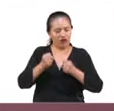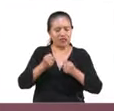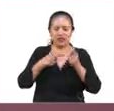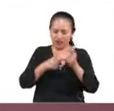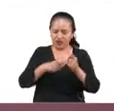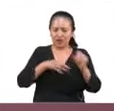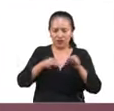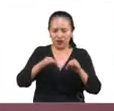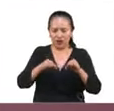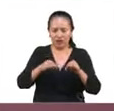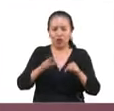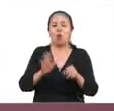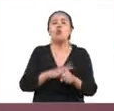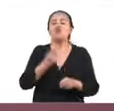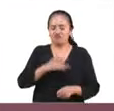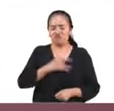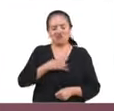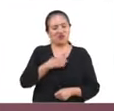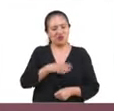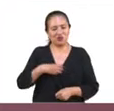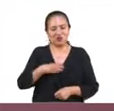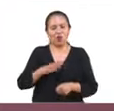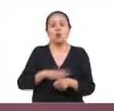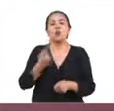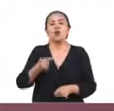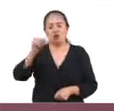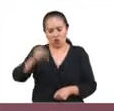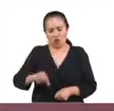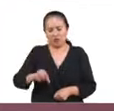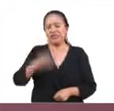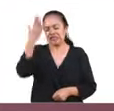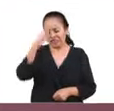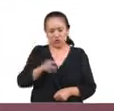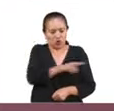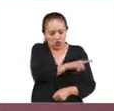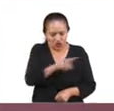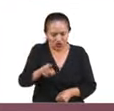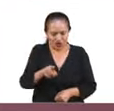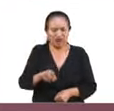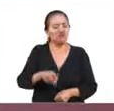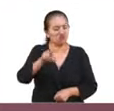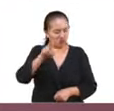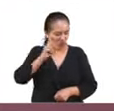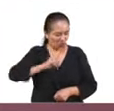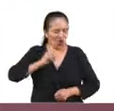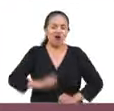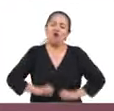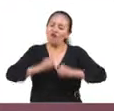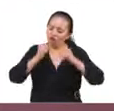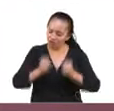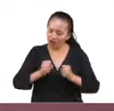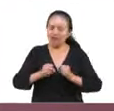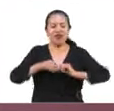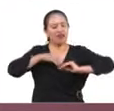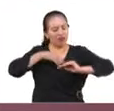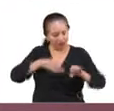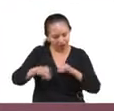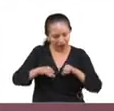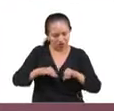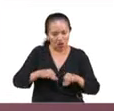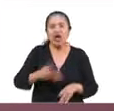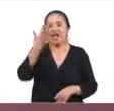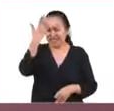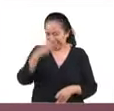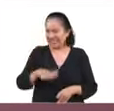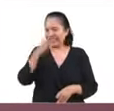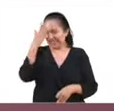hoy nos damos cuenta aquí de que ustedes están empoderadas, que saben lo que ha costado